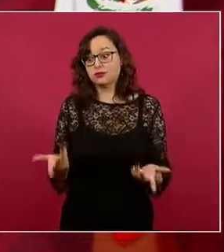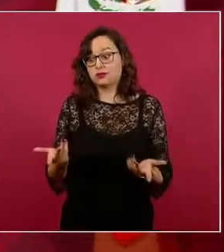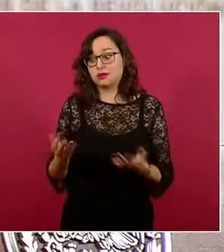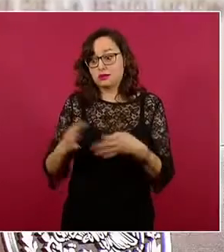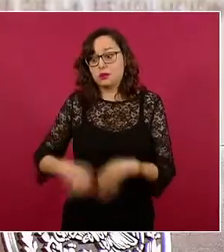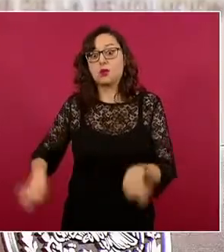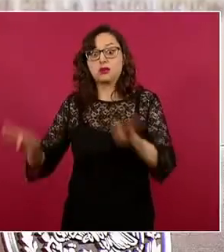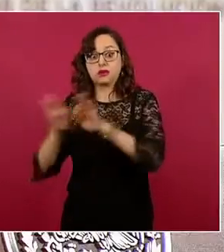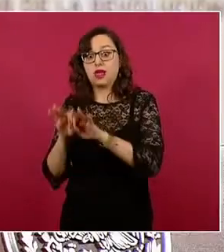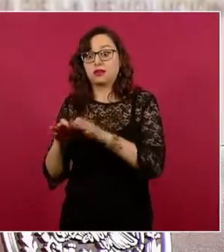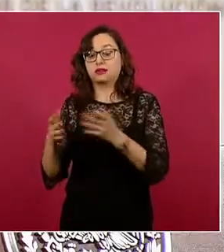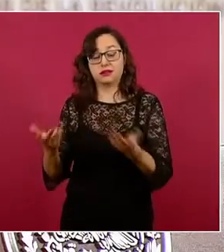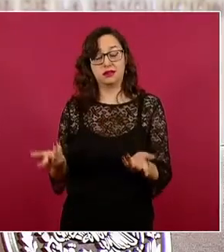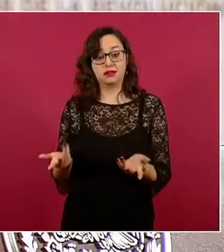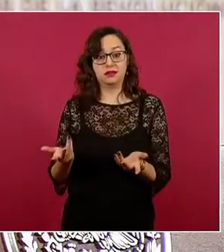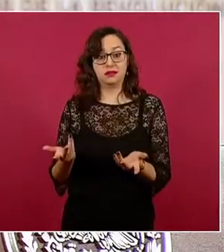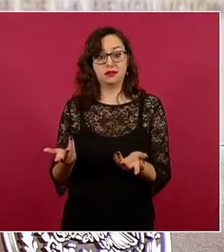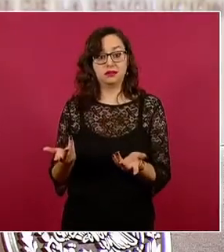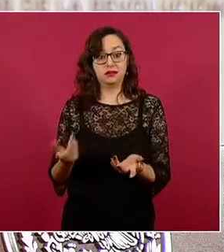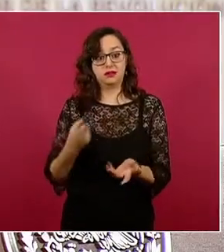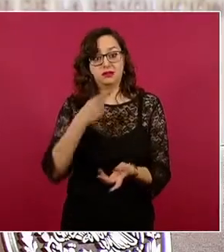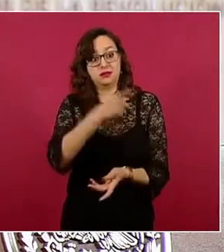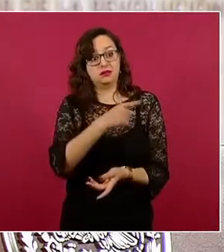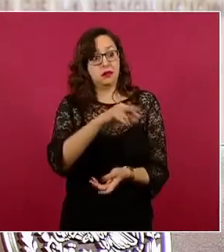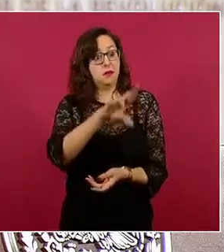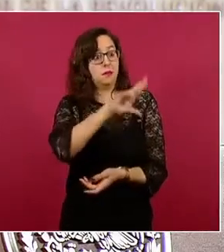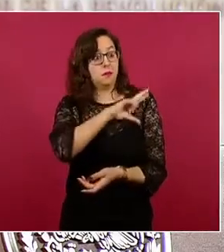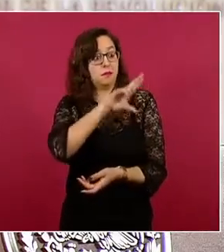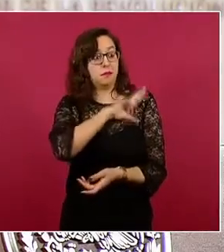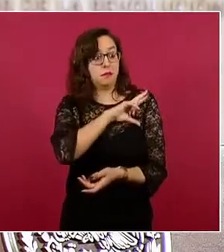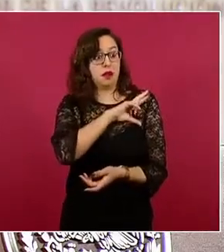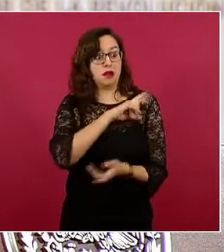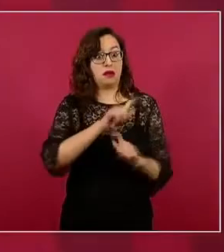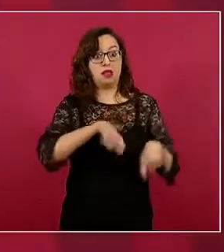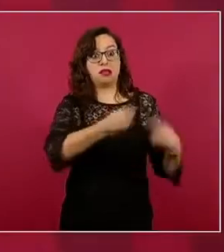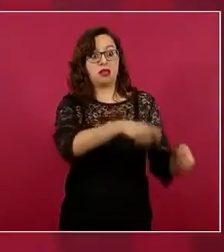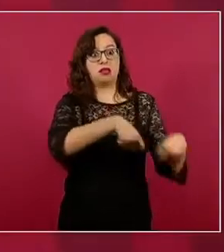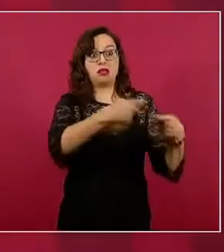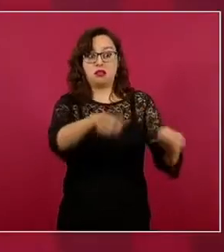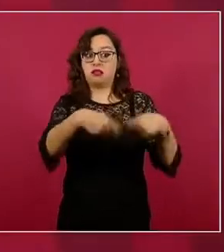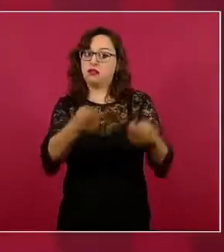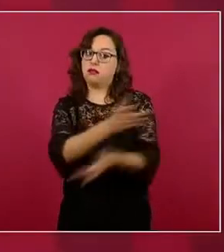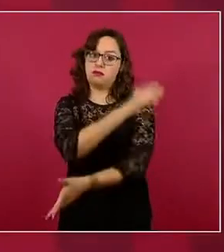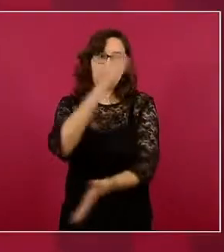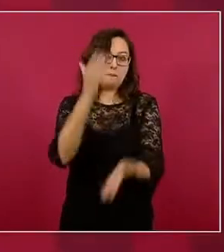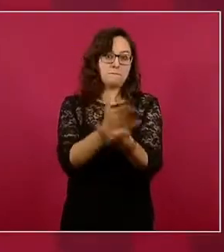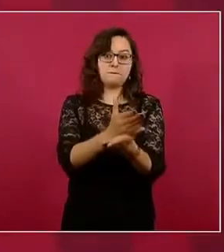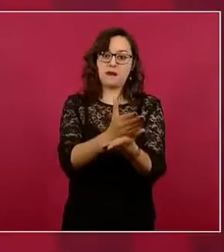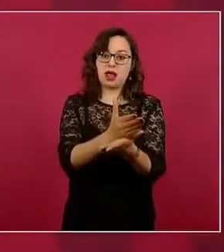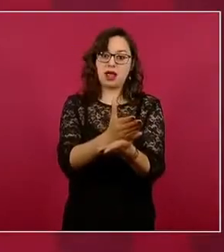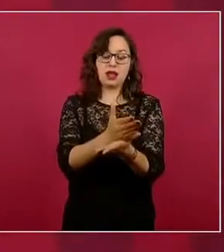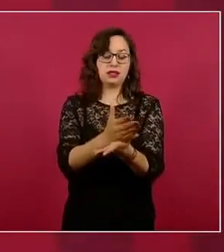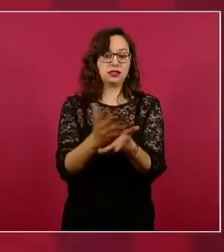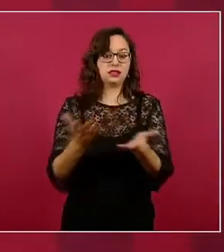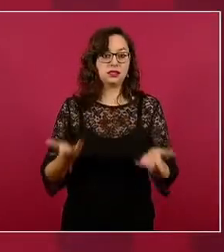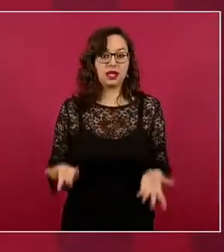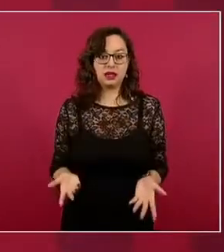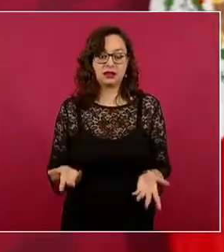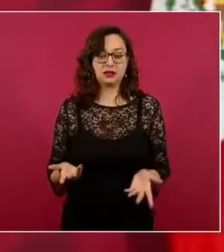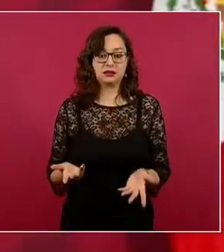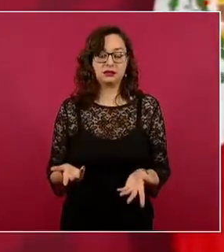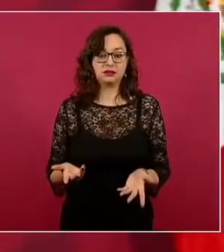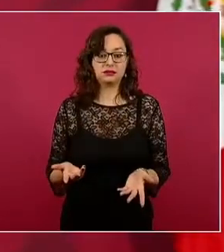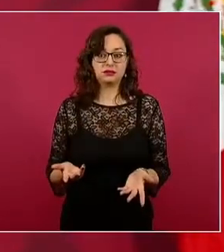hasta aquí a la privatización de la industria